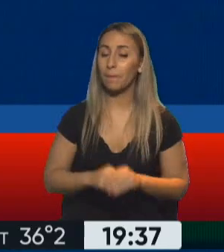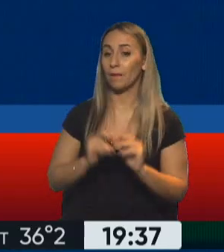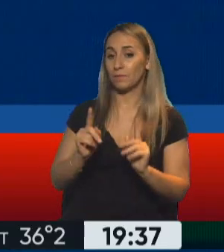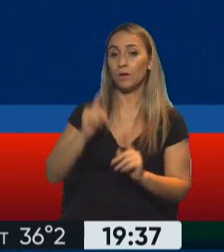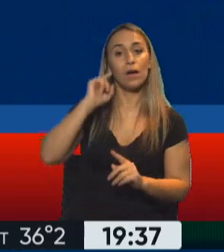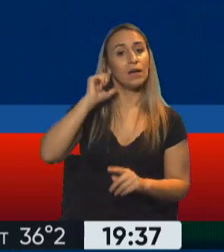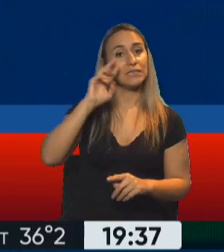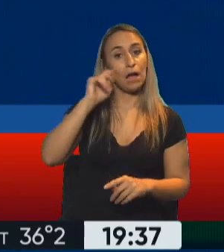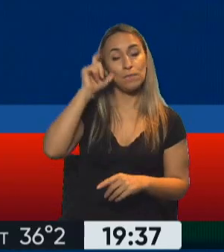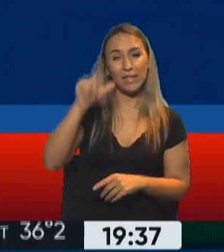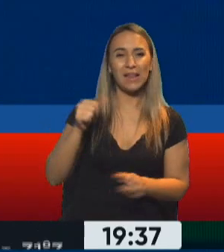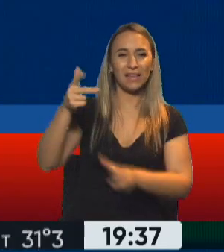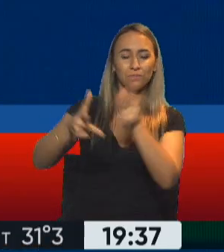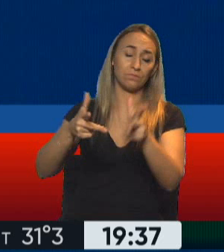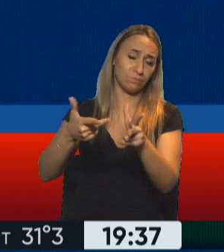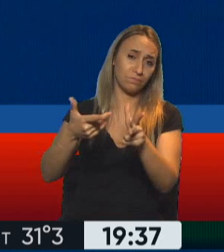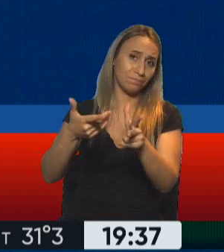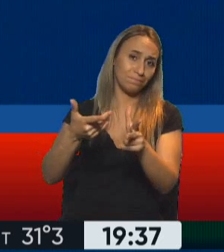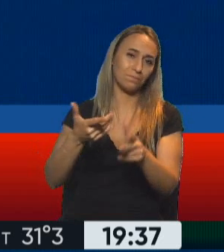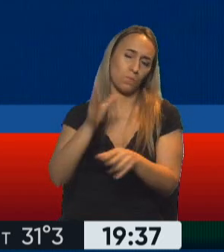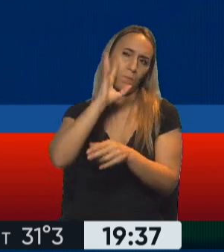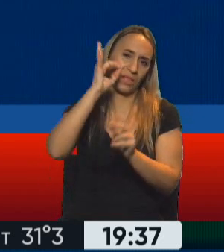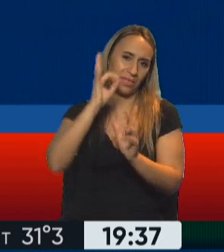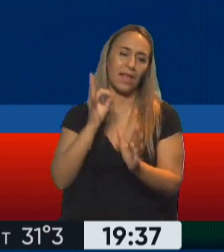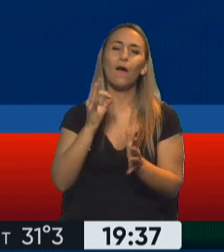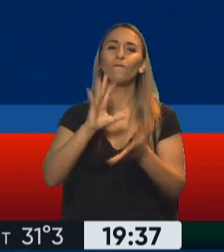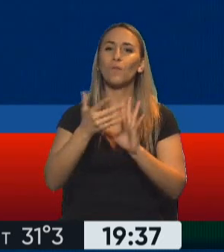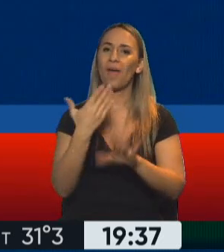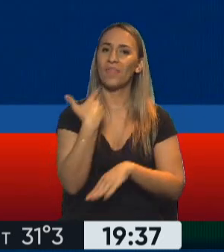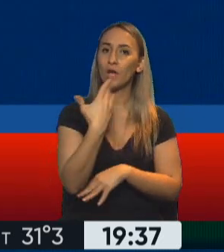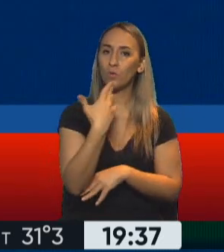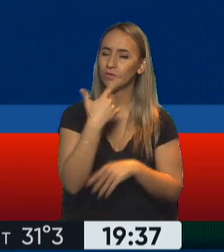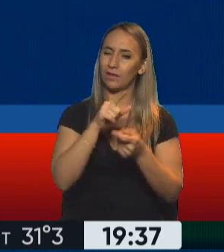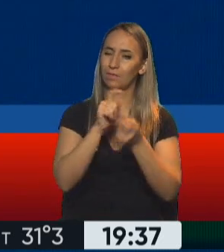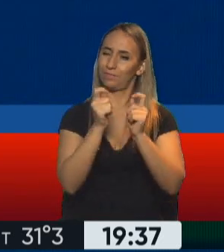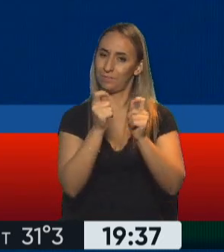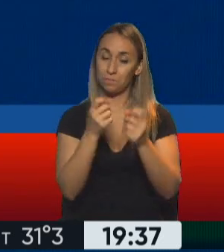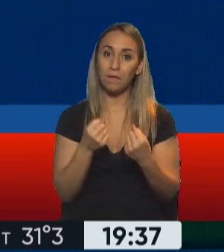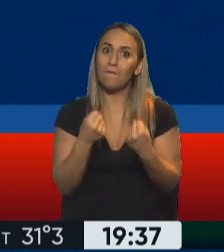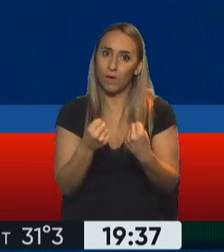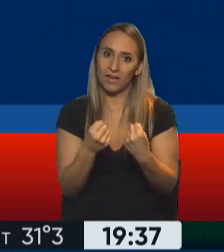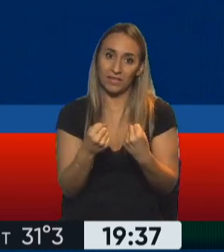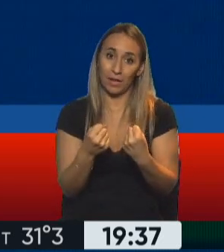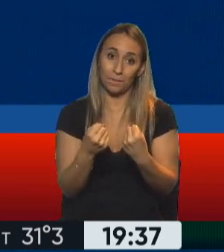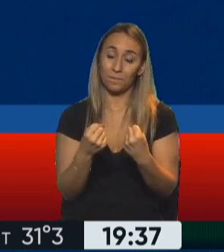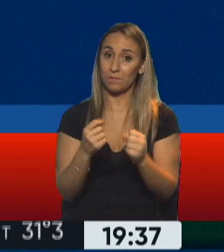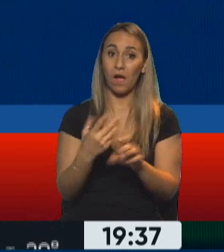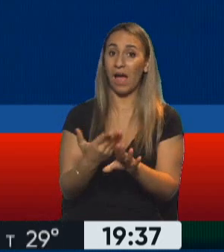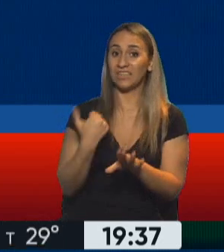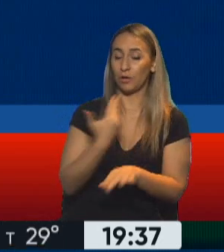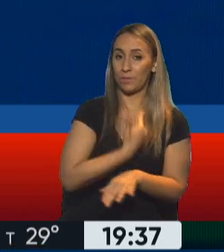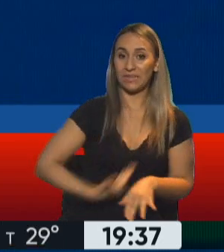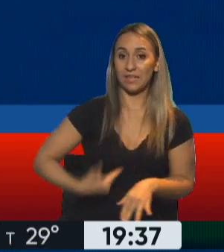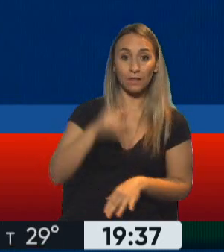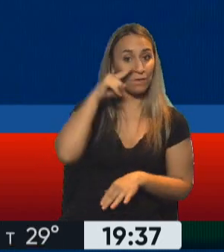Gabriela Cerruti. Sí, hay un cambio en lo discursivo que se fortalece, digamos, después de ese discurso de ayer del presidente